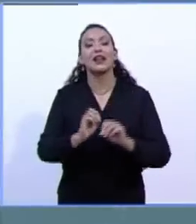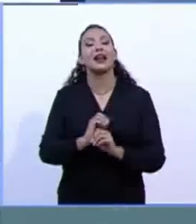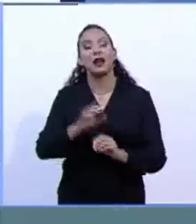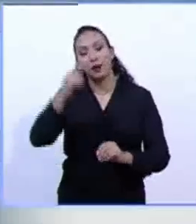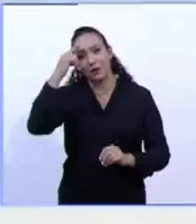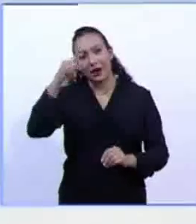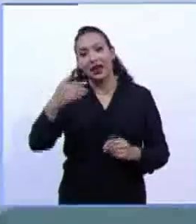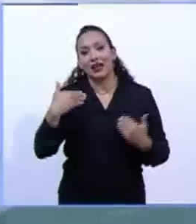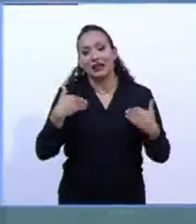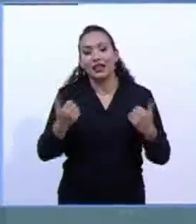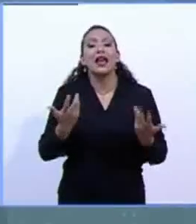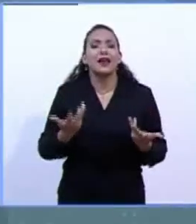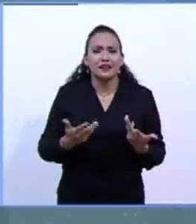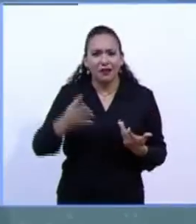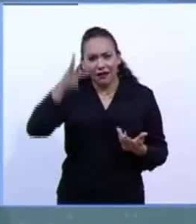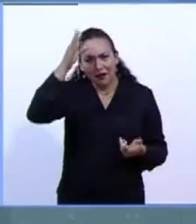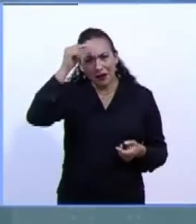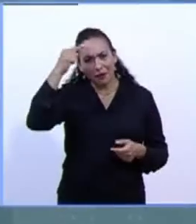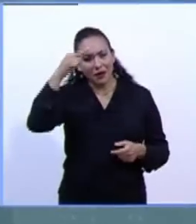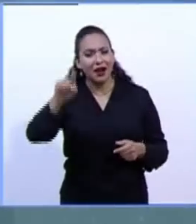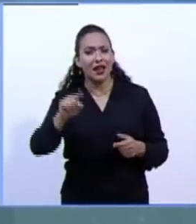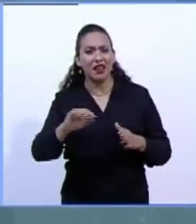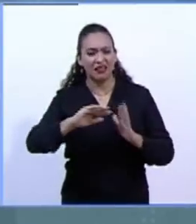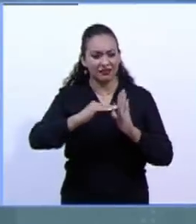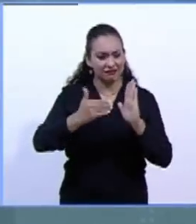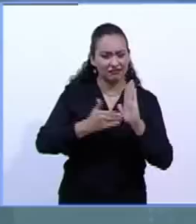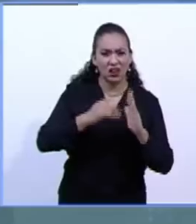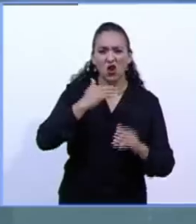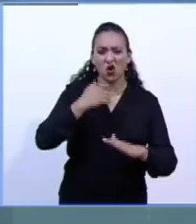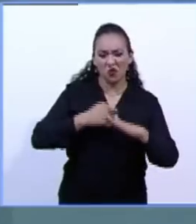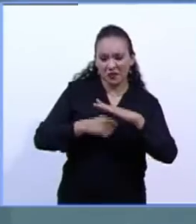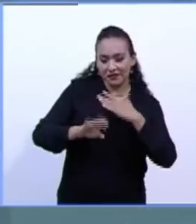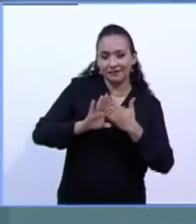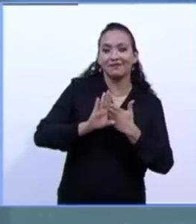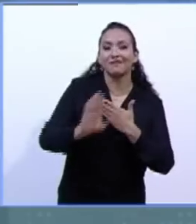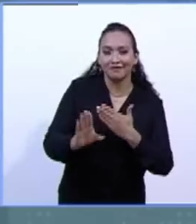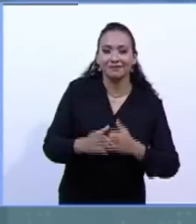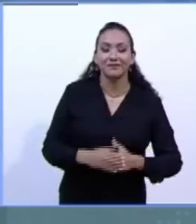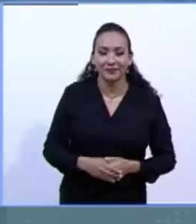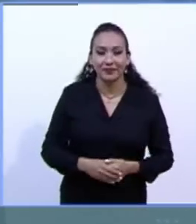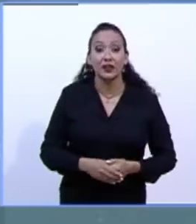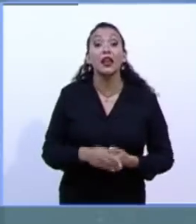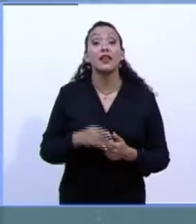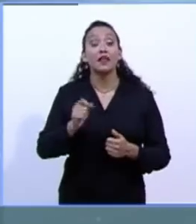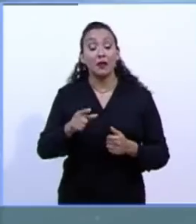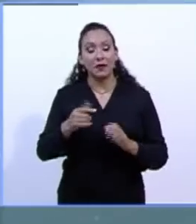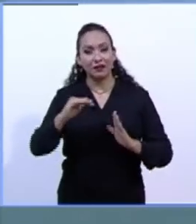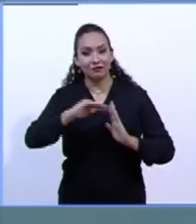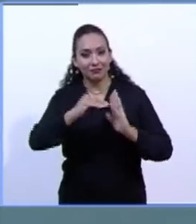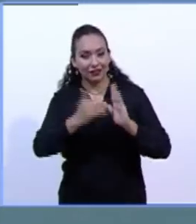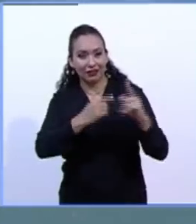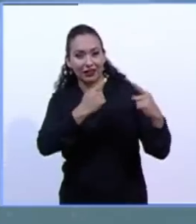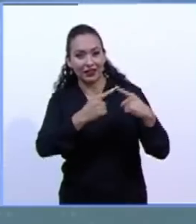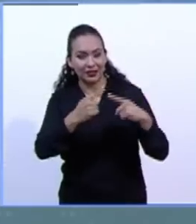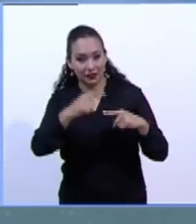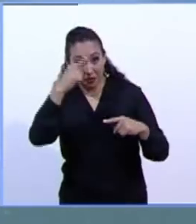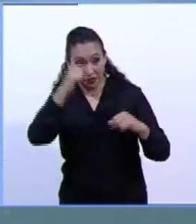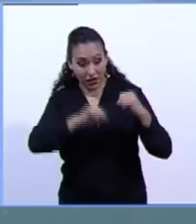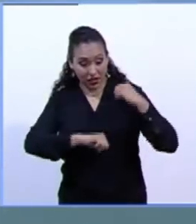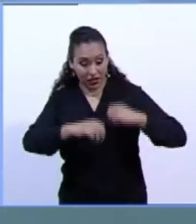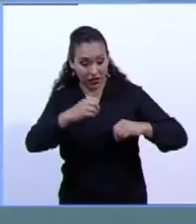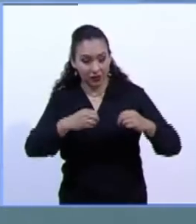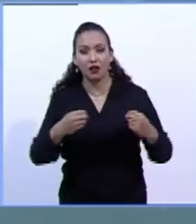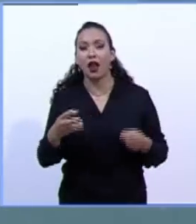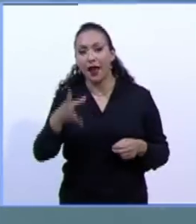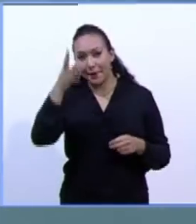prácticas anticorrupción, así como las buenas prácticas y estándares internacionales de observancia para el Poder Judicial de la Federación,